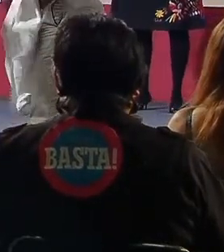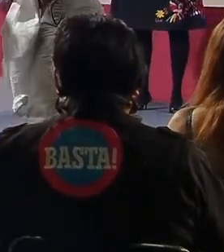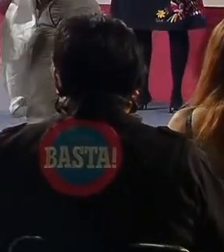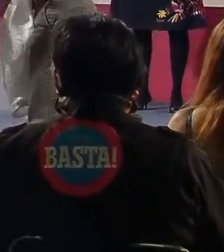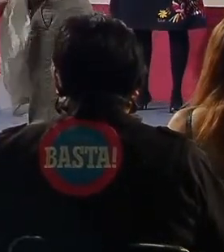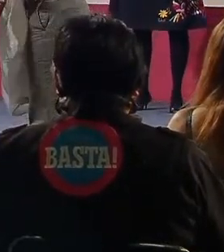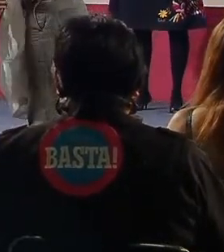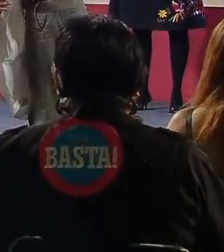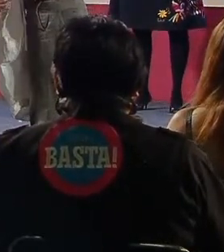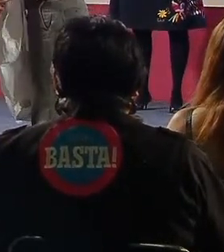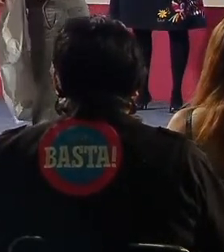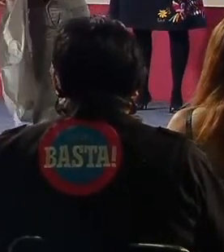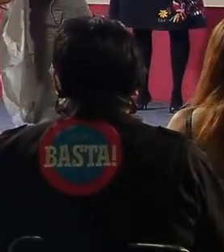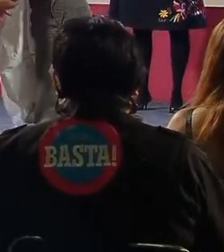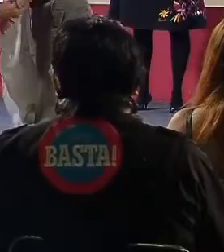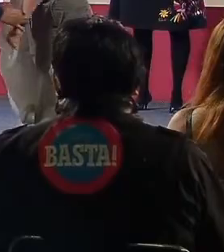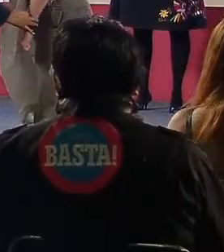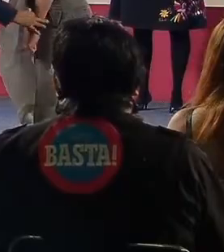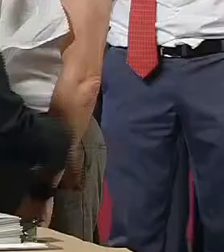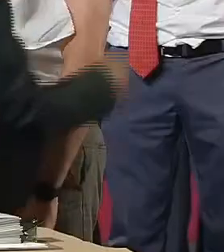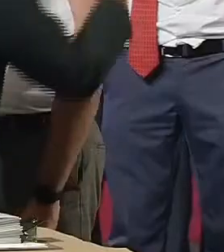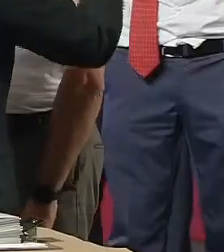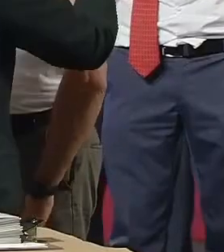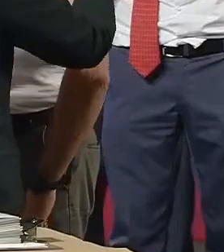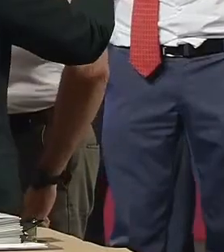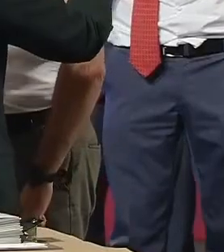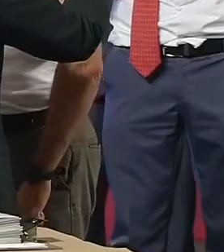¿Cómo era? Me aguanto la paleta.